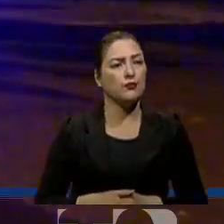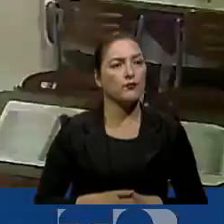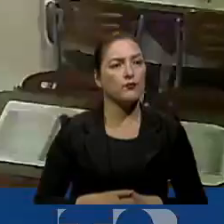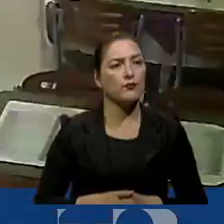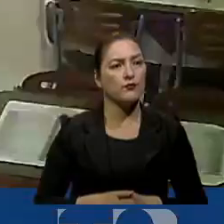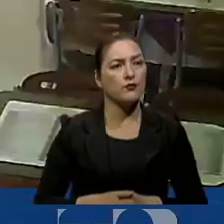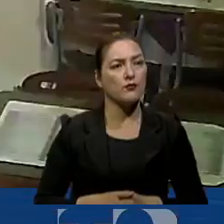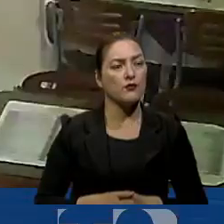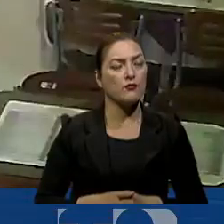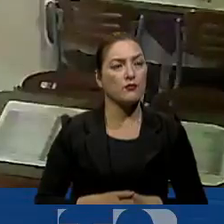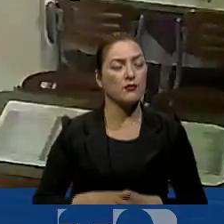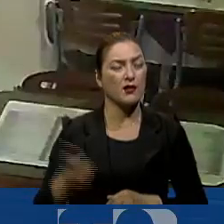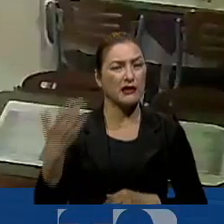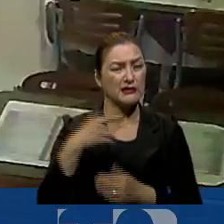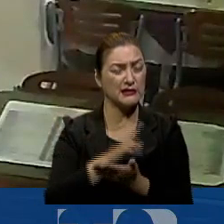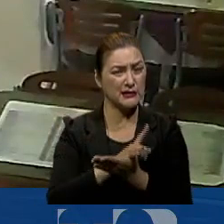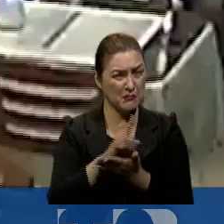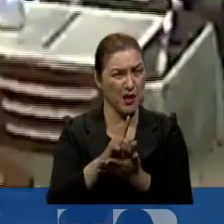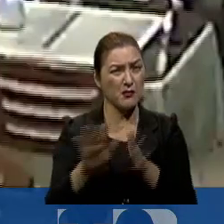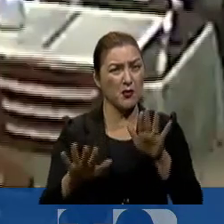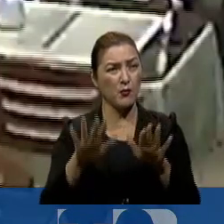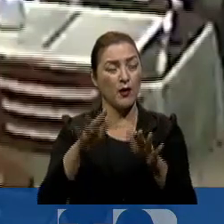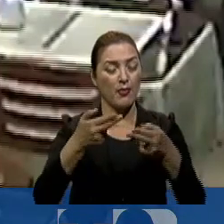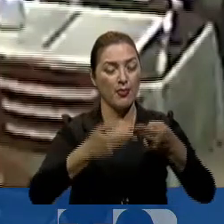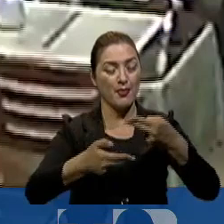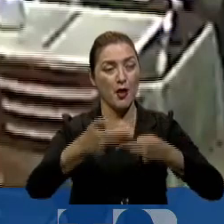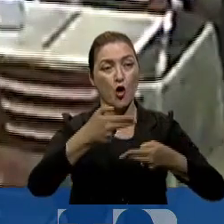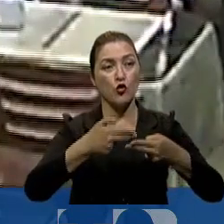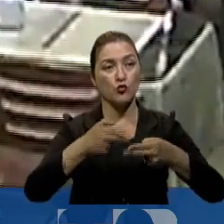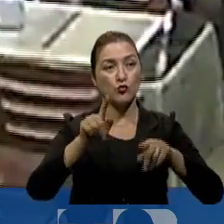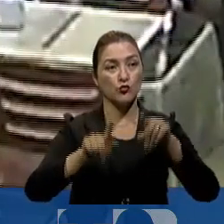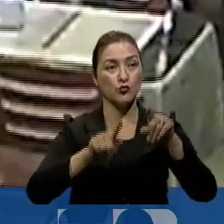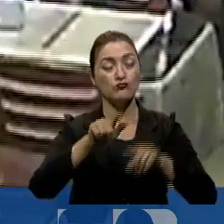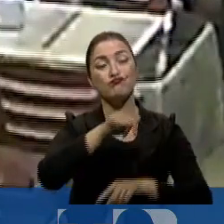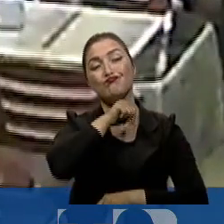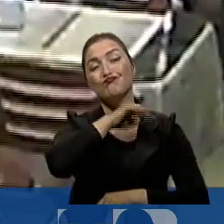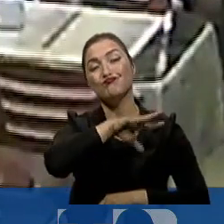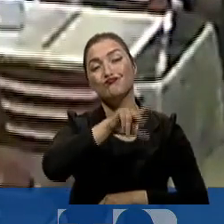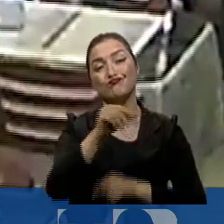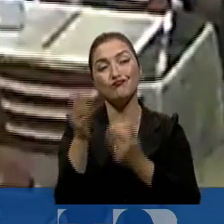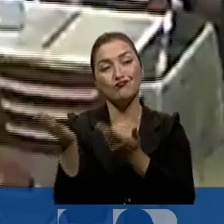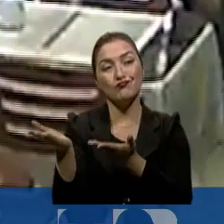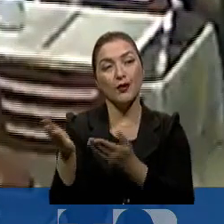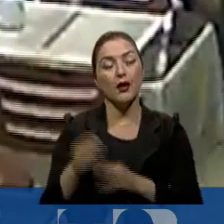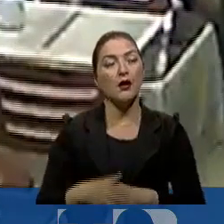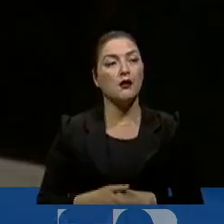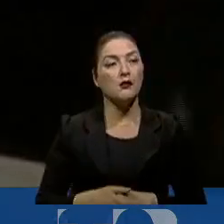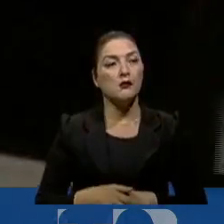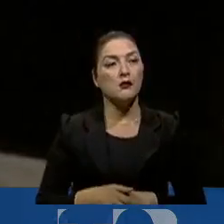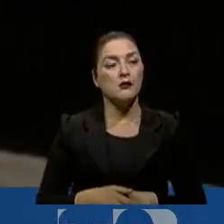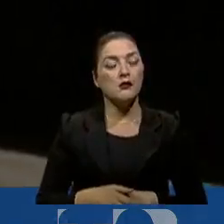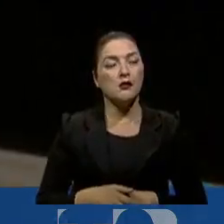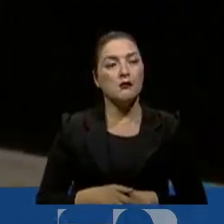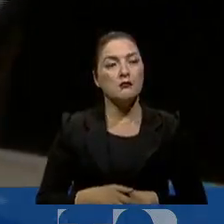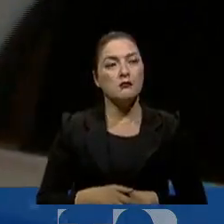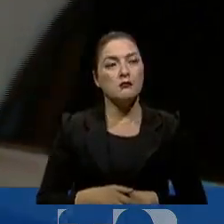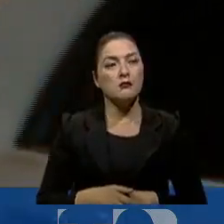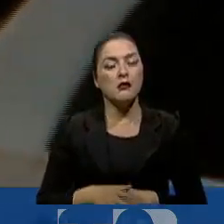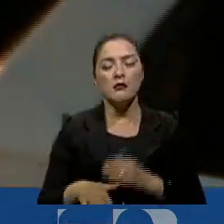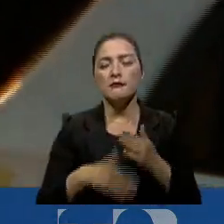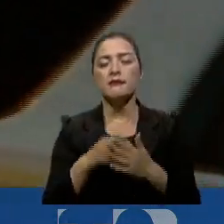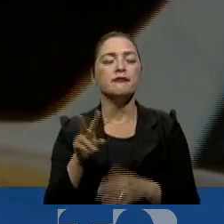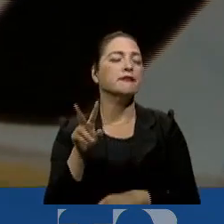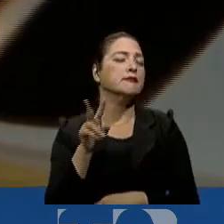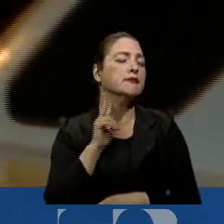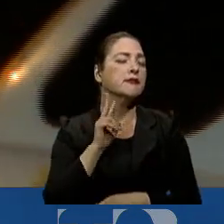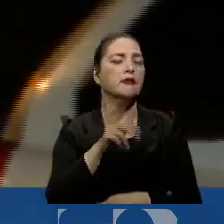bastante transitada entre semana, ahí funcionan varios negocios y algunos han sido blanco de la delincuencia. Casi todos hemos sido víctimas,